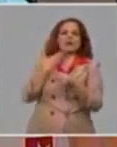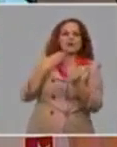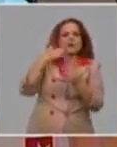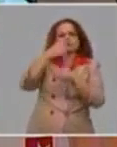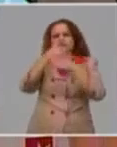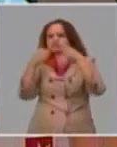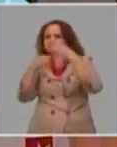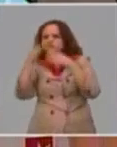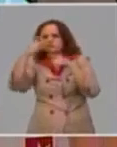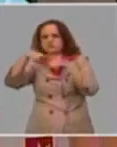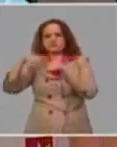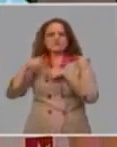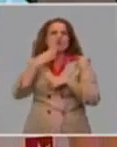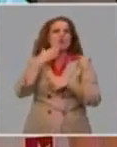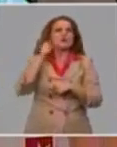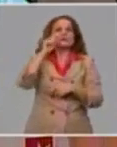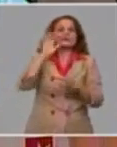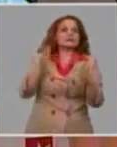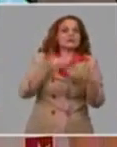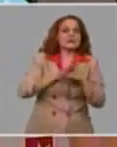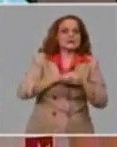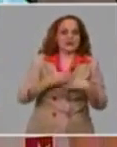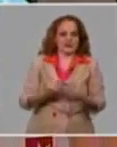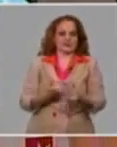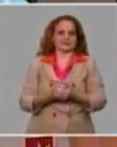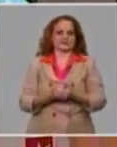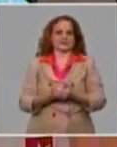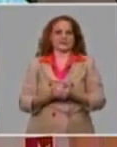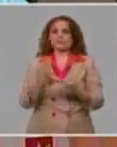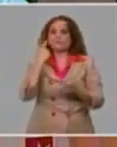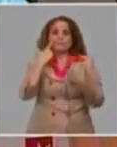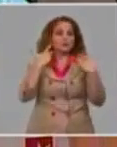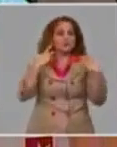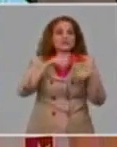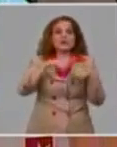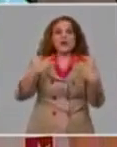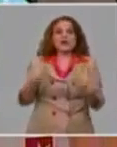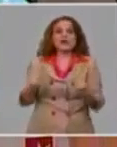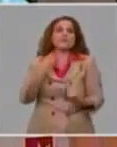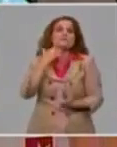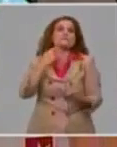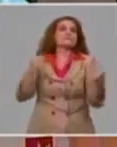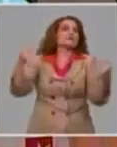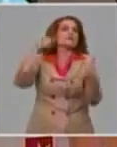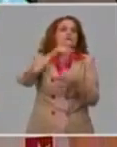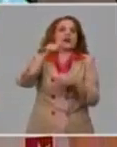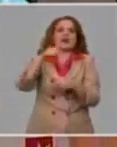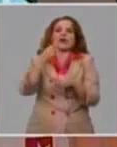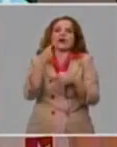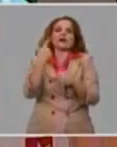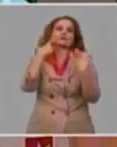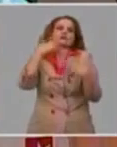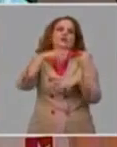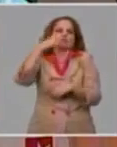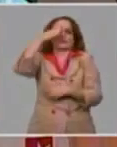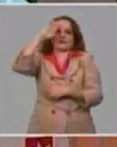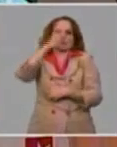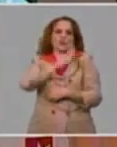del país, sobre todo las que deciden para el desarrollo, y por supuesto no descuidar los programas sociales y la